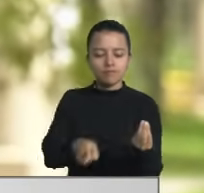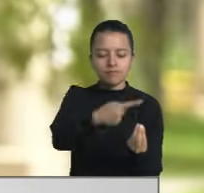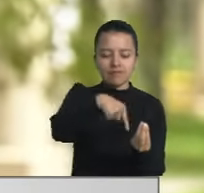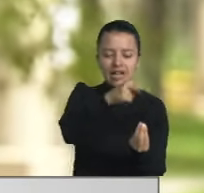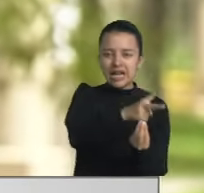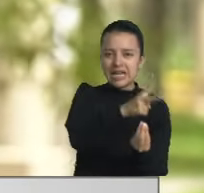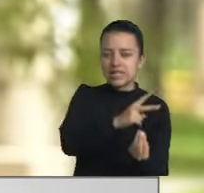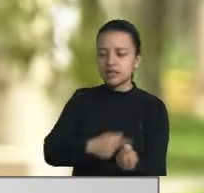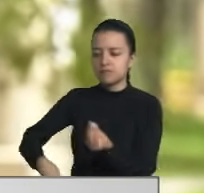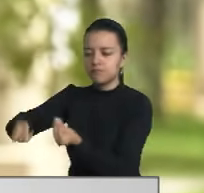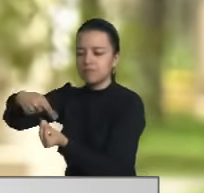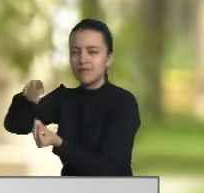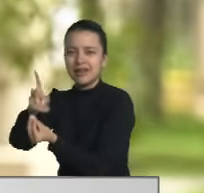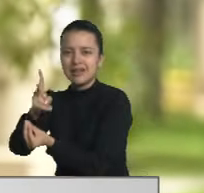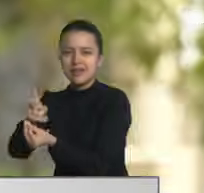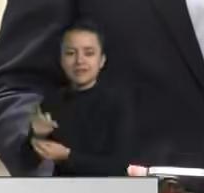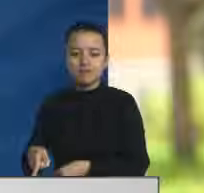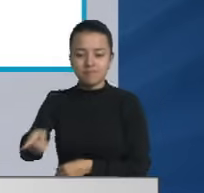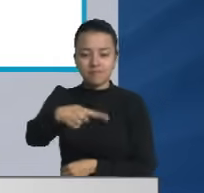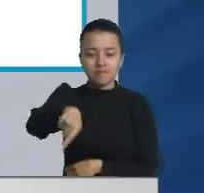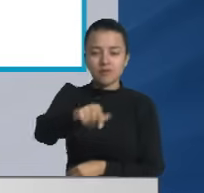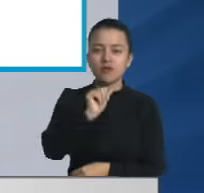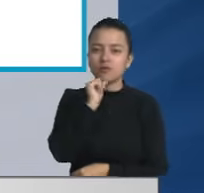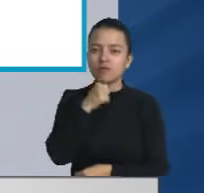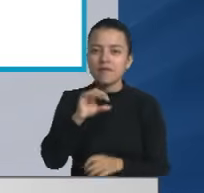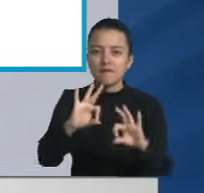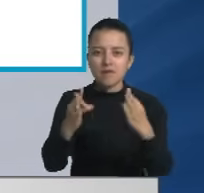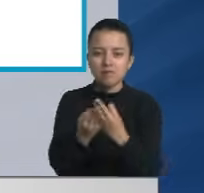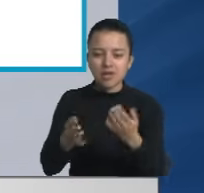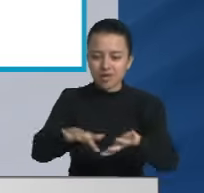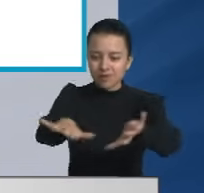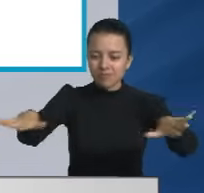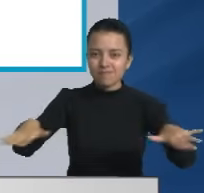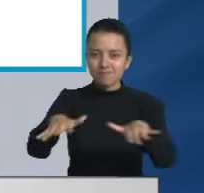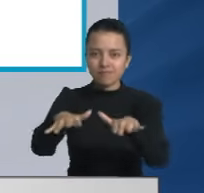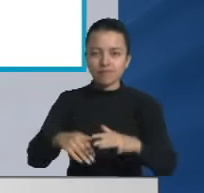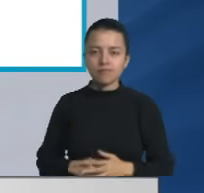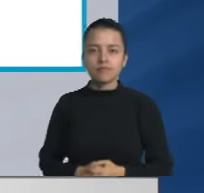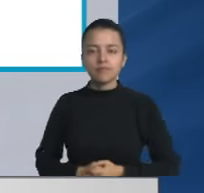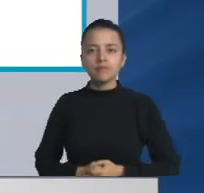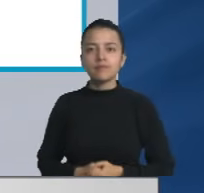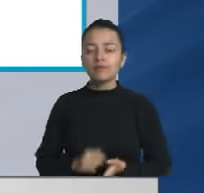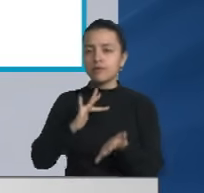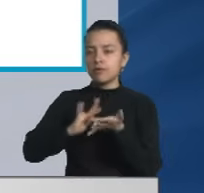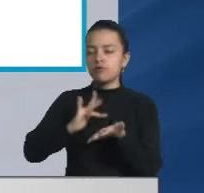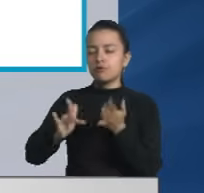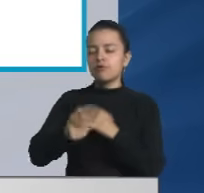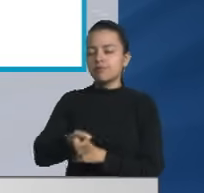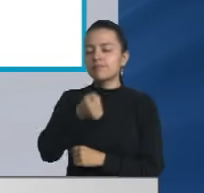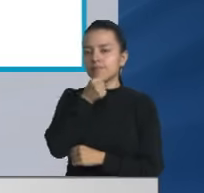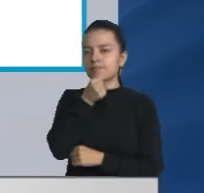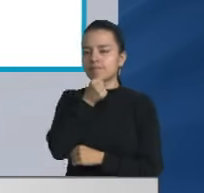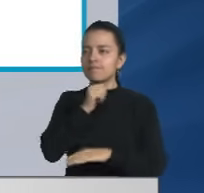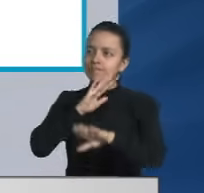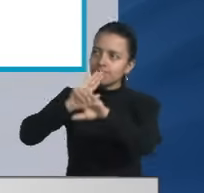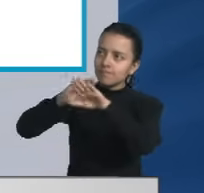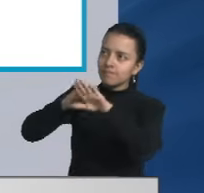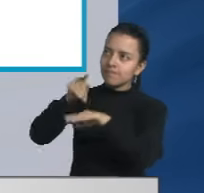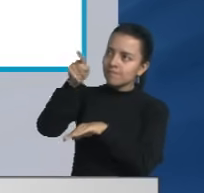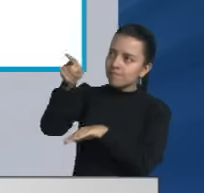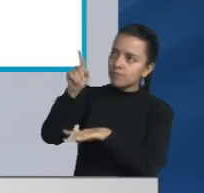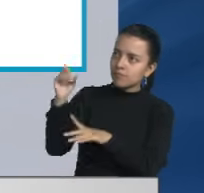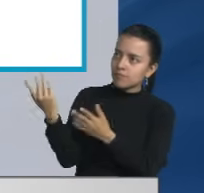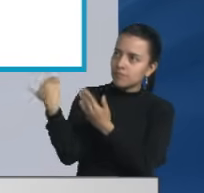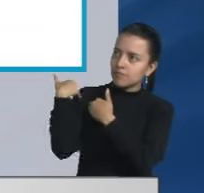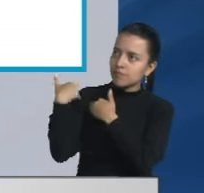confinamiento a decenas de familias. Reiteramos el llamado de urgencia para la intervención del gobierno nacional que usted lidera